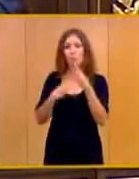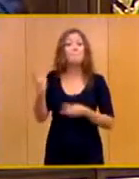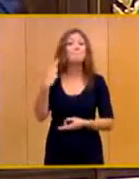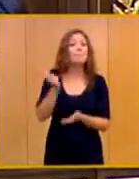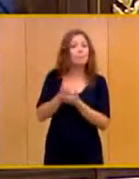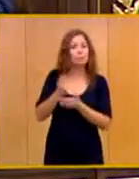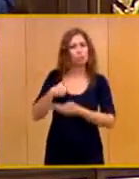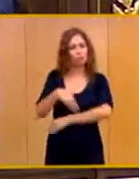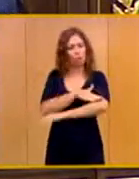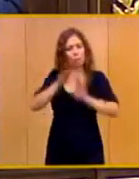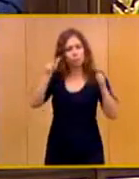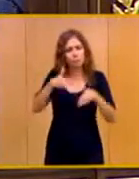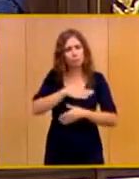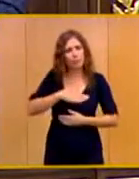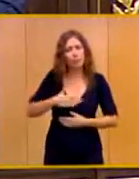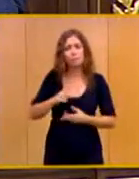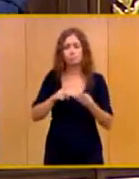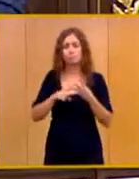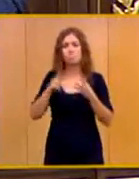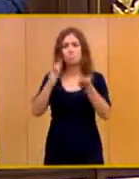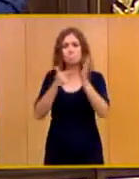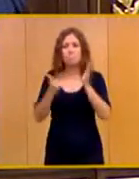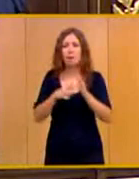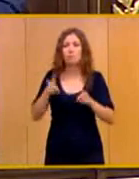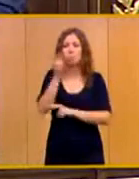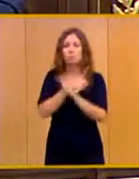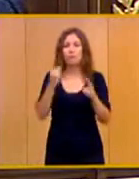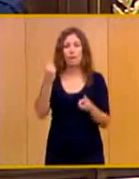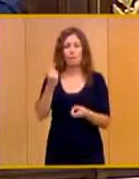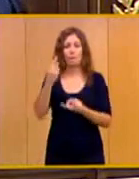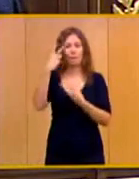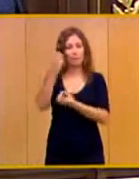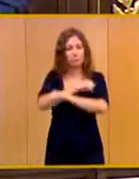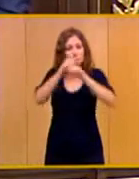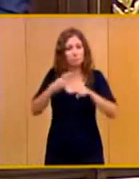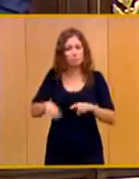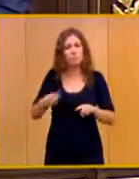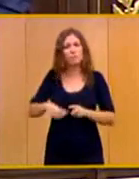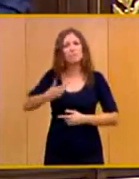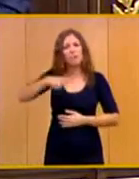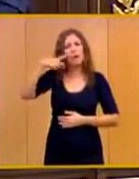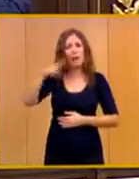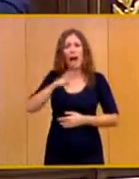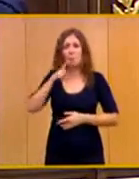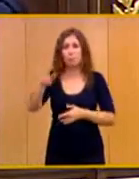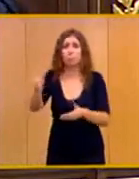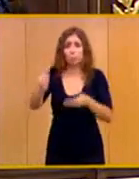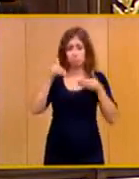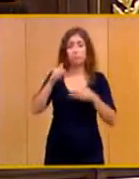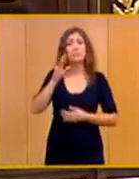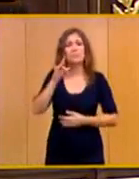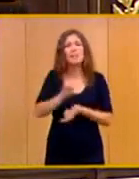abordar, además de los planes de consolidación fiscal que he reconocido que hemos tenido que adelantar, no